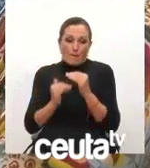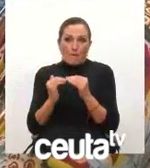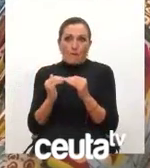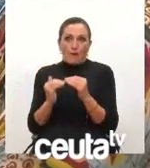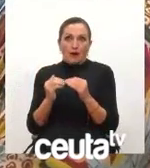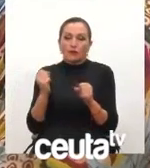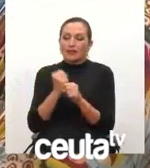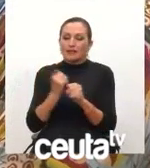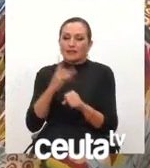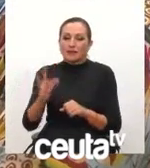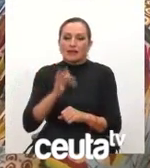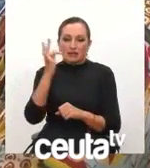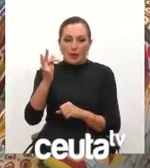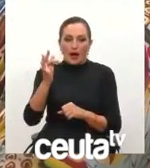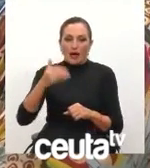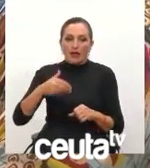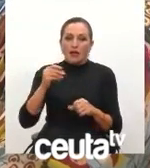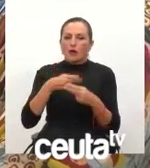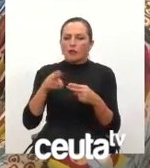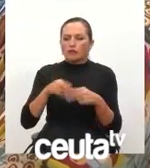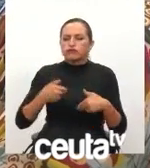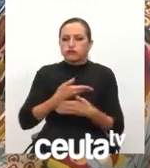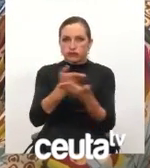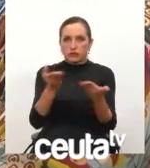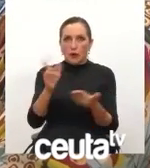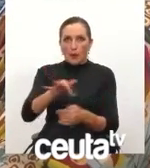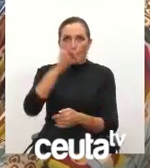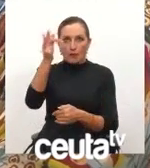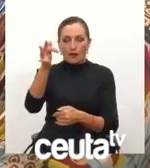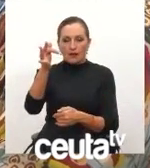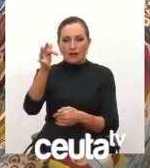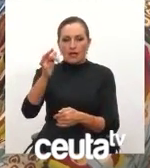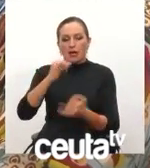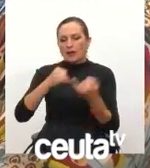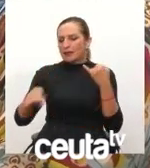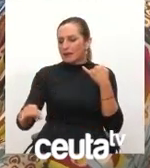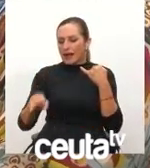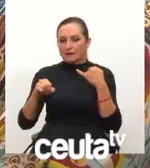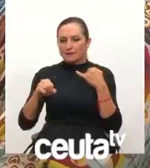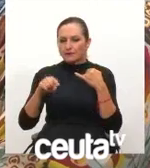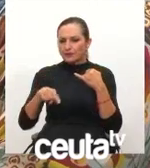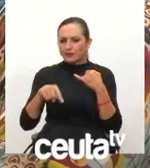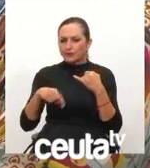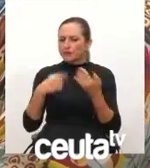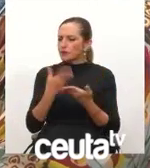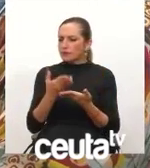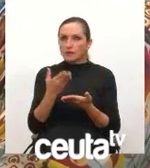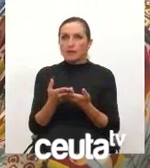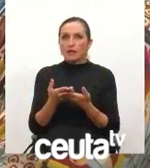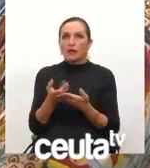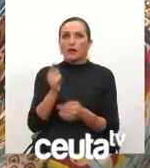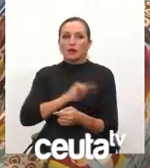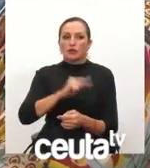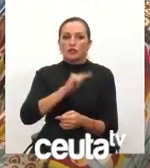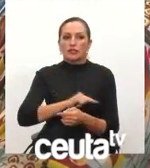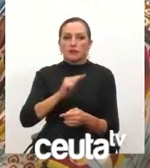más voluntad política. Y para terminar, les voy a rogar encarecidamente que de verdad que dejen de jugar con los sentimientos de los vecinos y